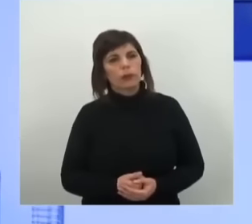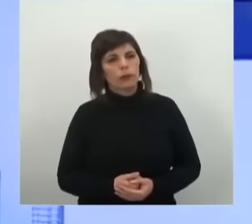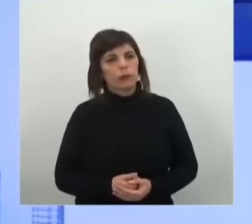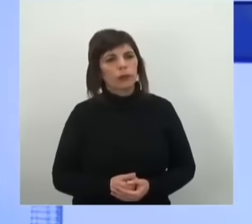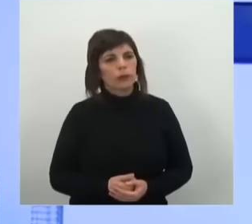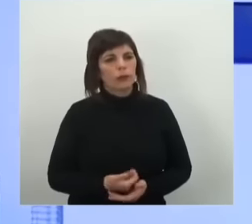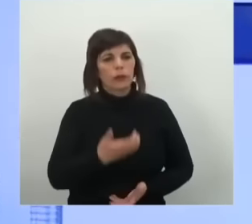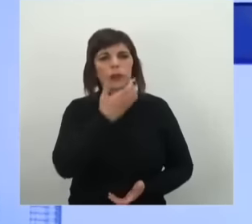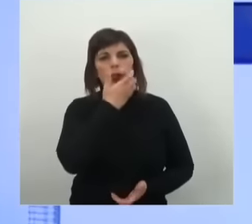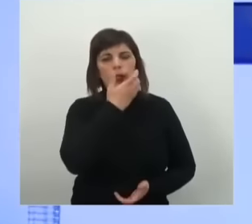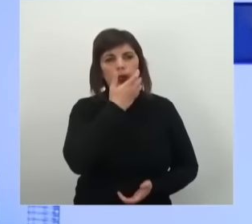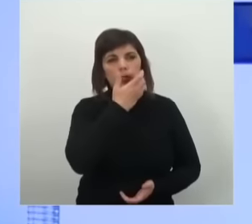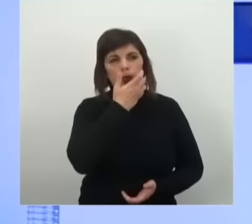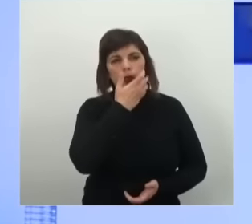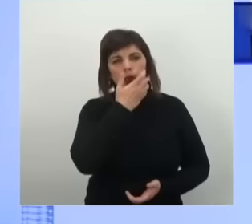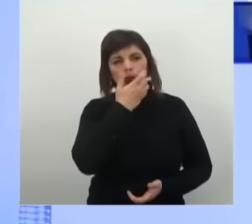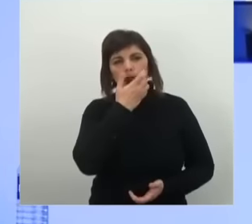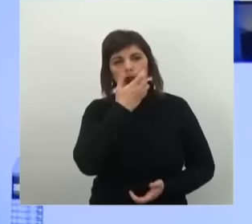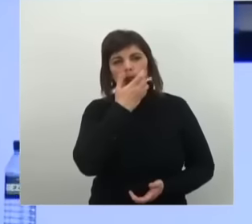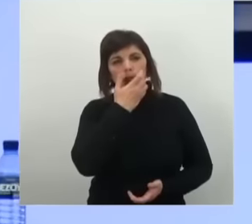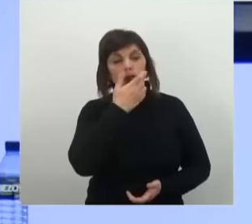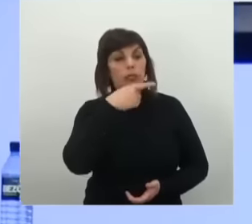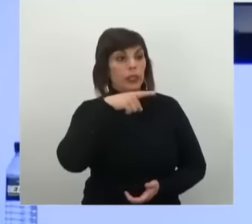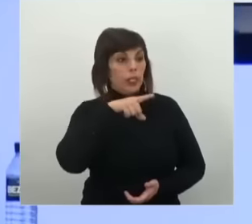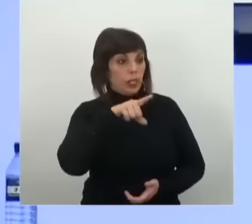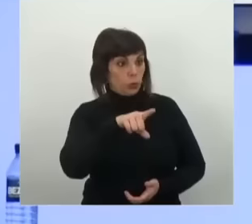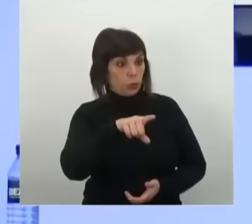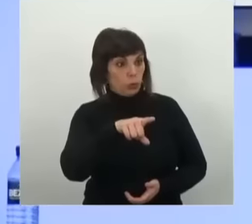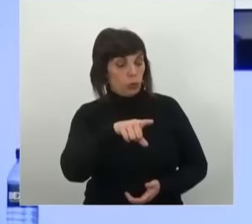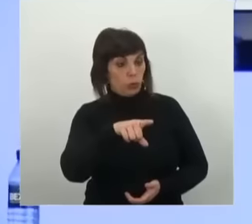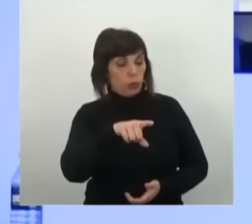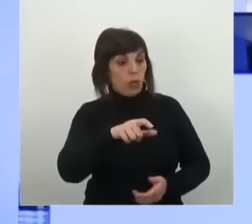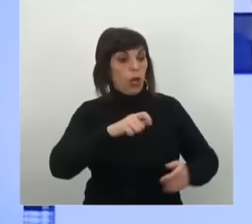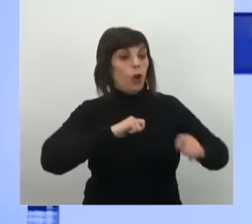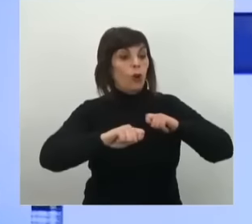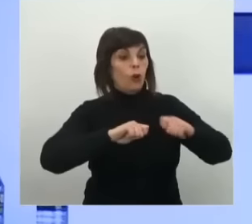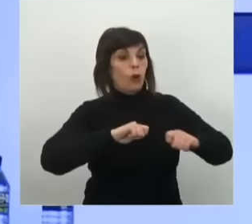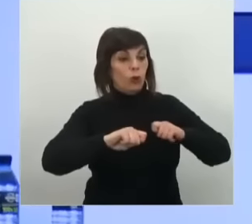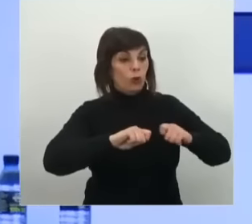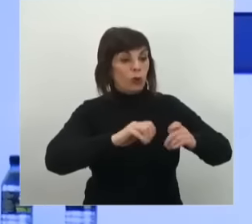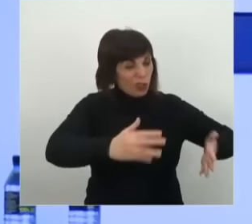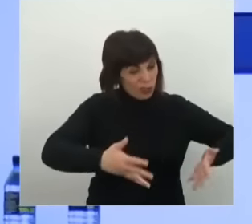necesita decirle al Señor toma el control de La Barca mía